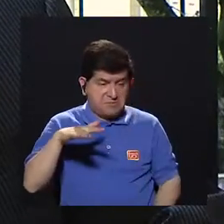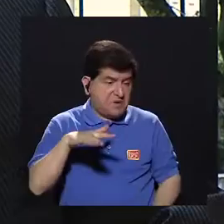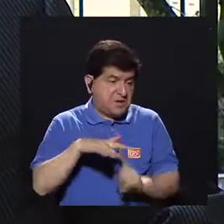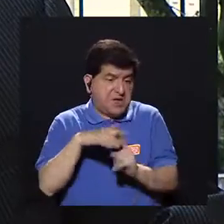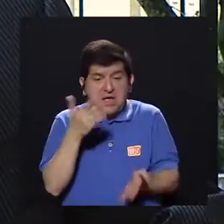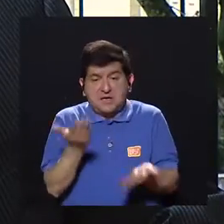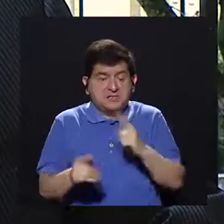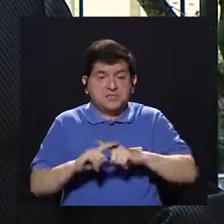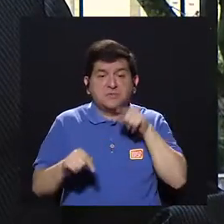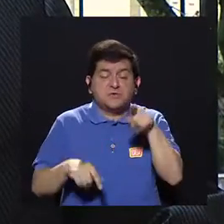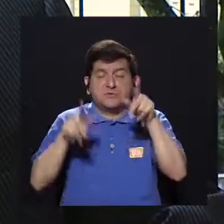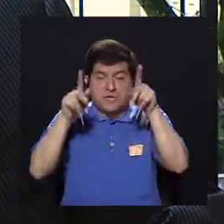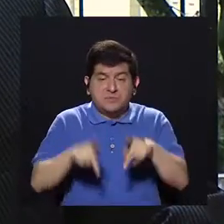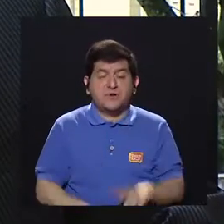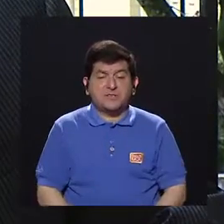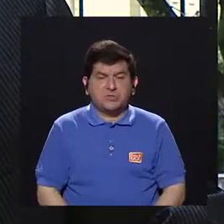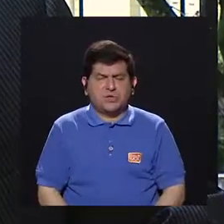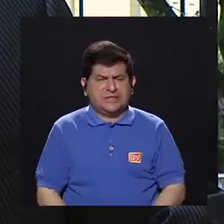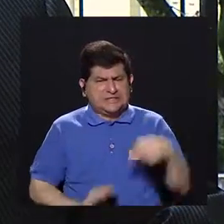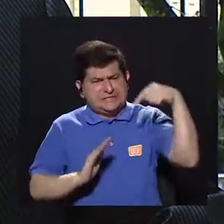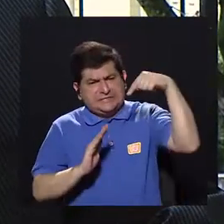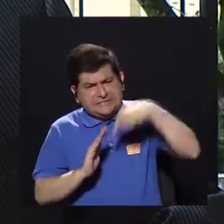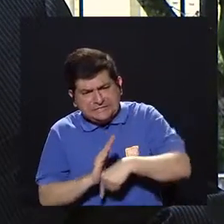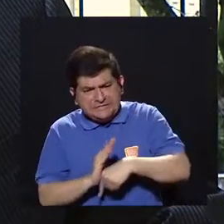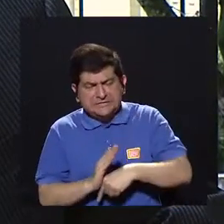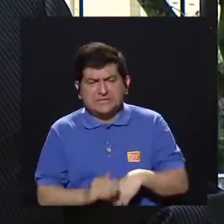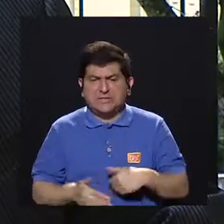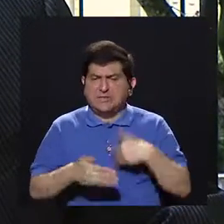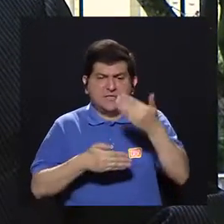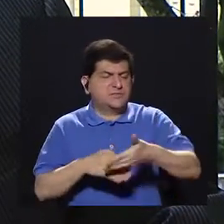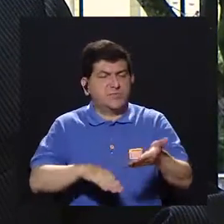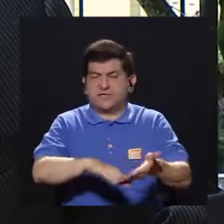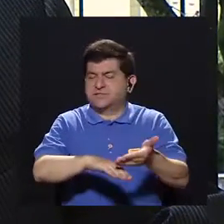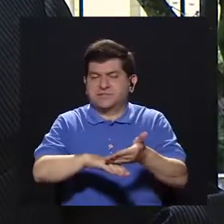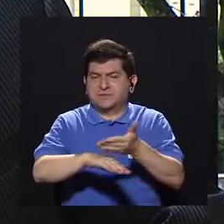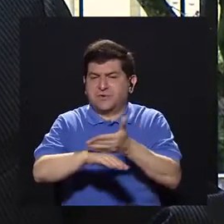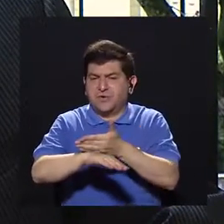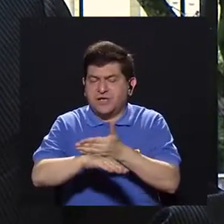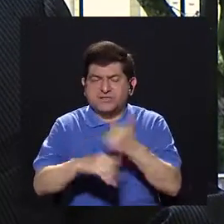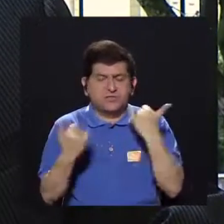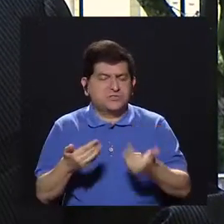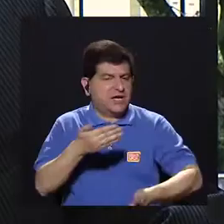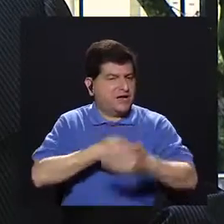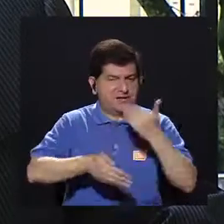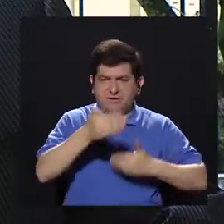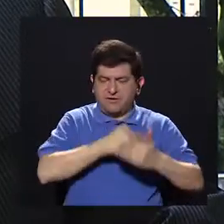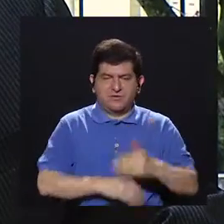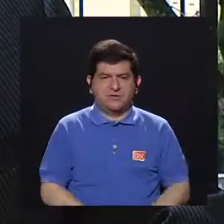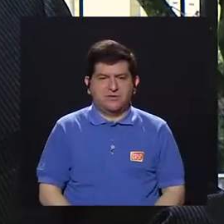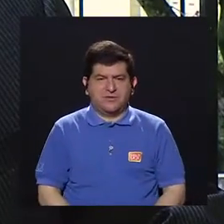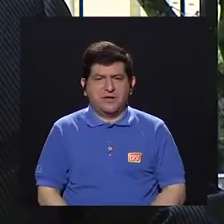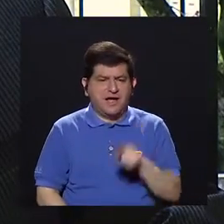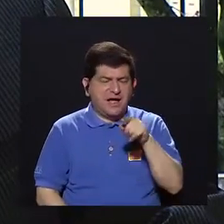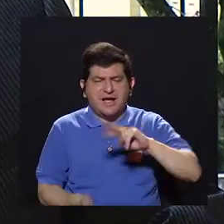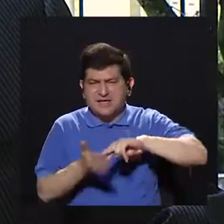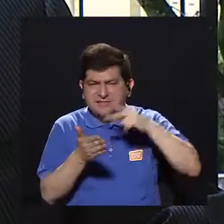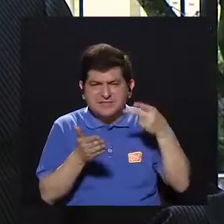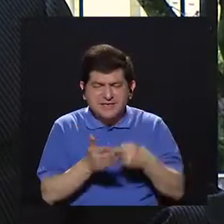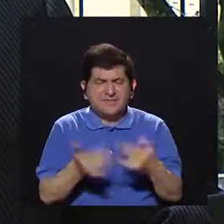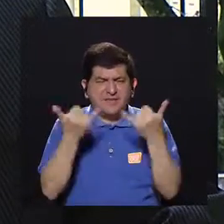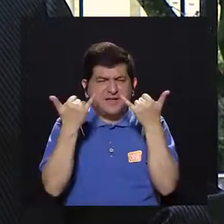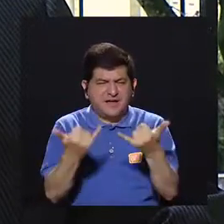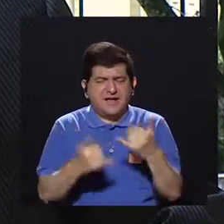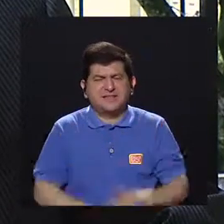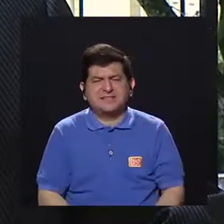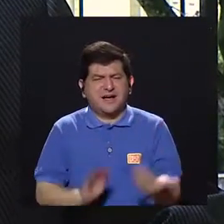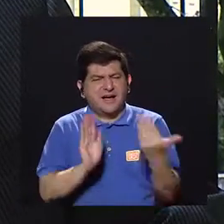ser que la enfermedad no se active. Pero si usted era de las que es muy severa, después uno no recupera. Es lo que llamo yo, dejó que le tiraran